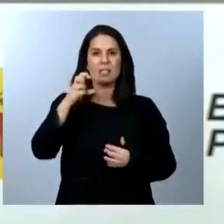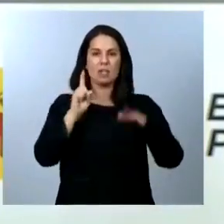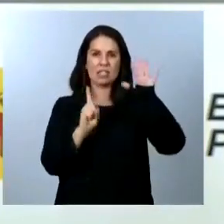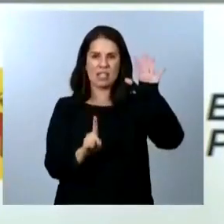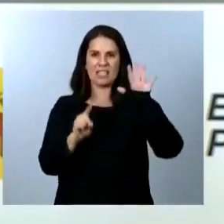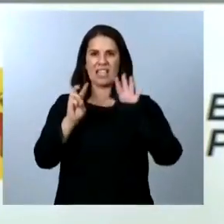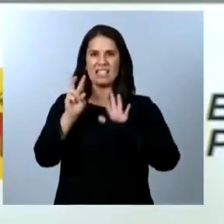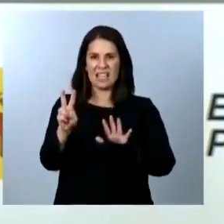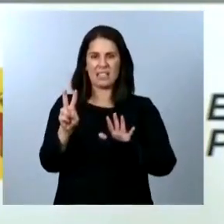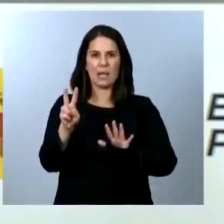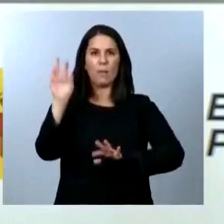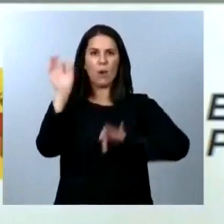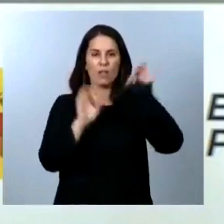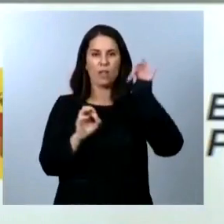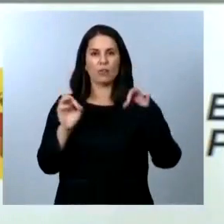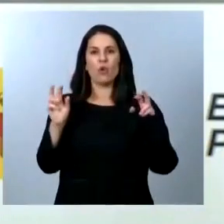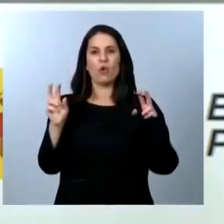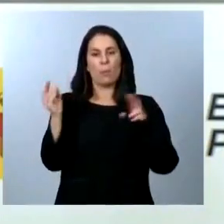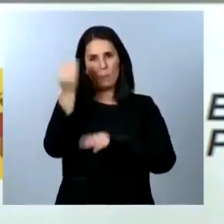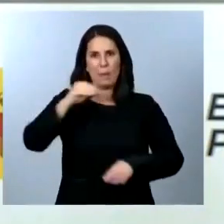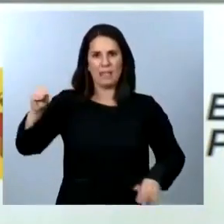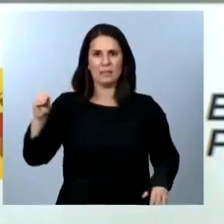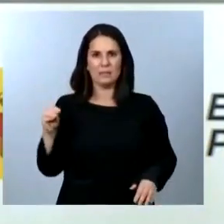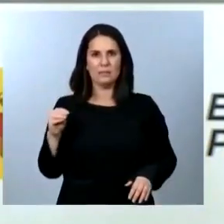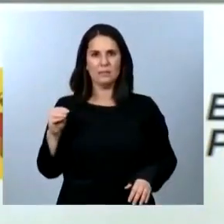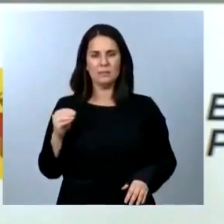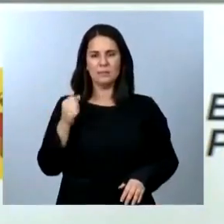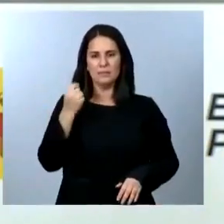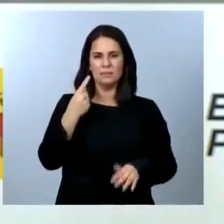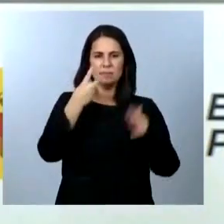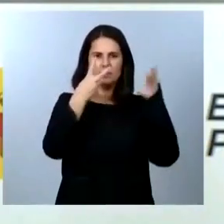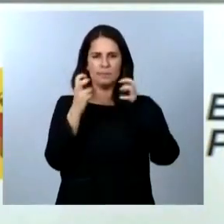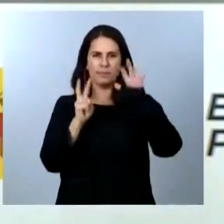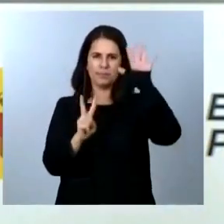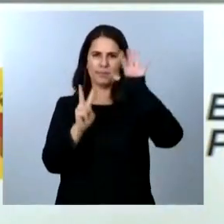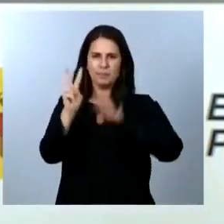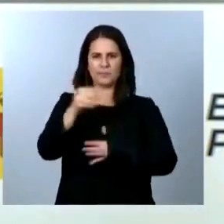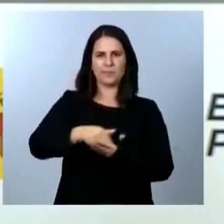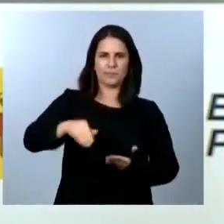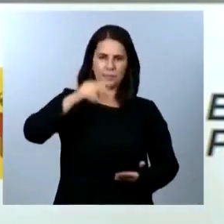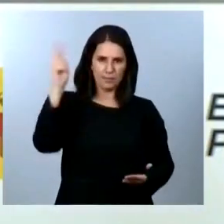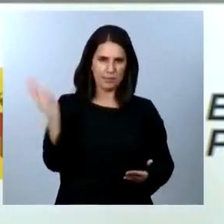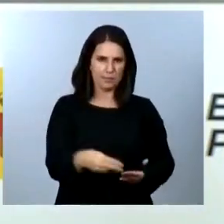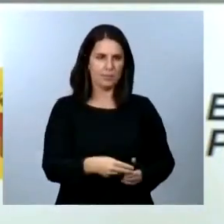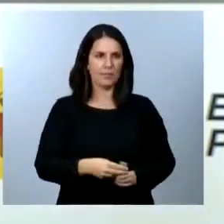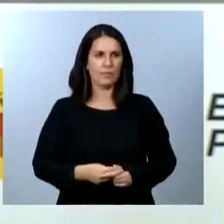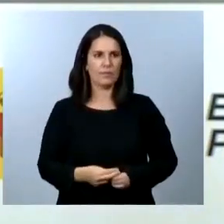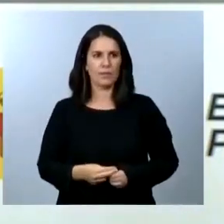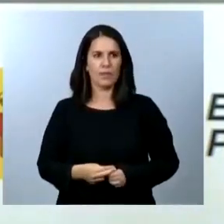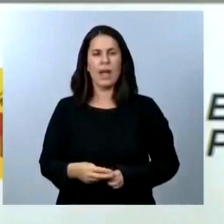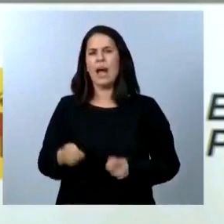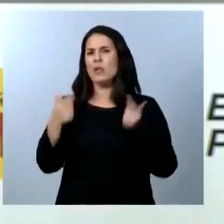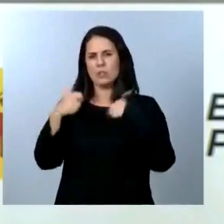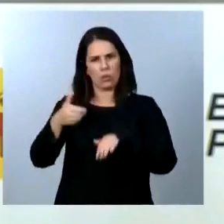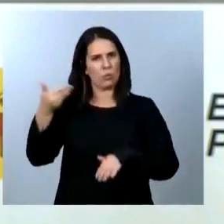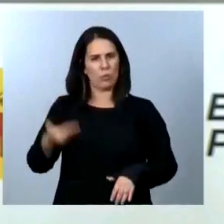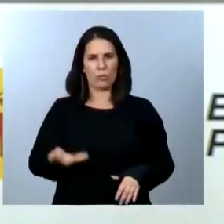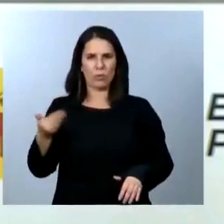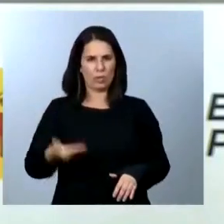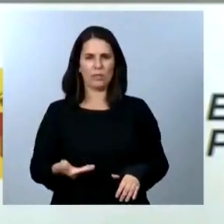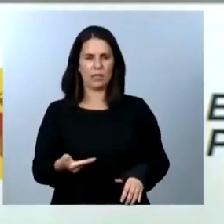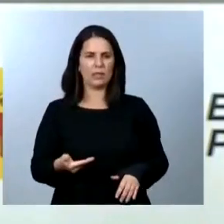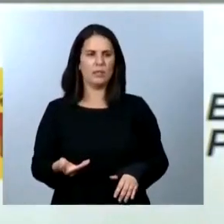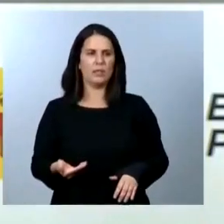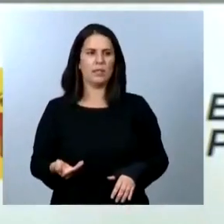367,9% más, es decir, 1.772 millones de euros. Hay un sector muy importante que ha sido